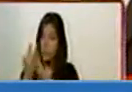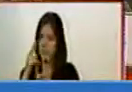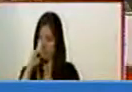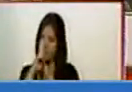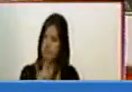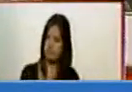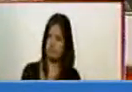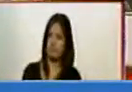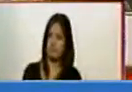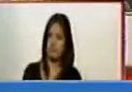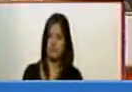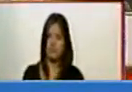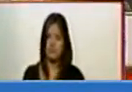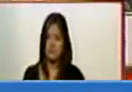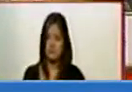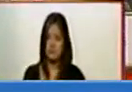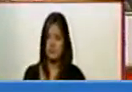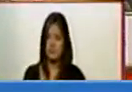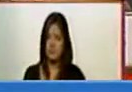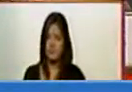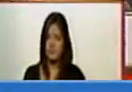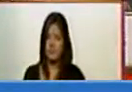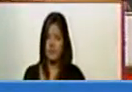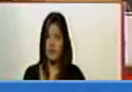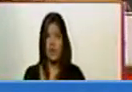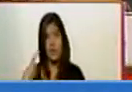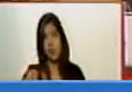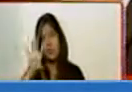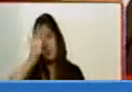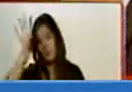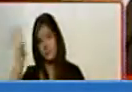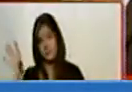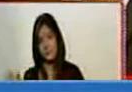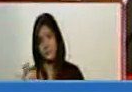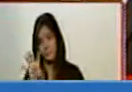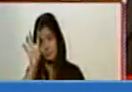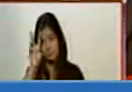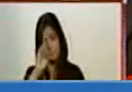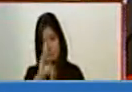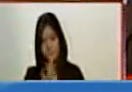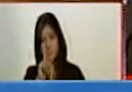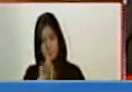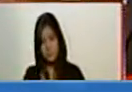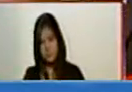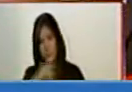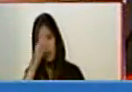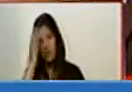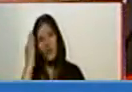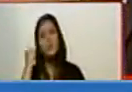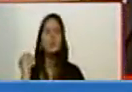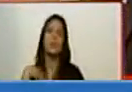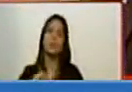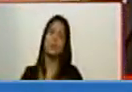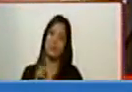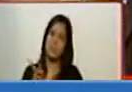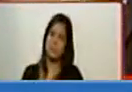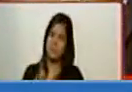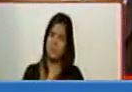hacia afuera, más allá de nuestra frontera. Nosotros particularmente aportamos